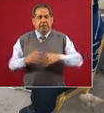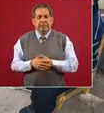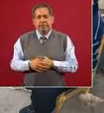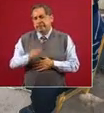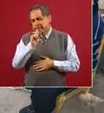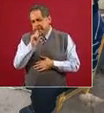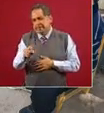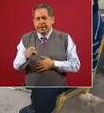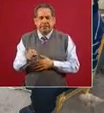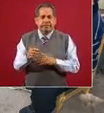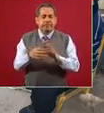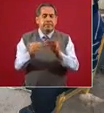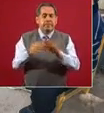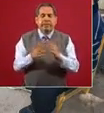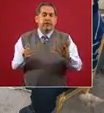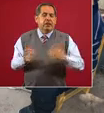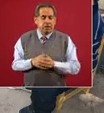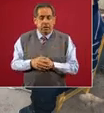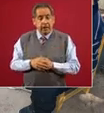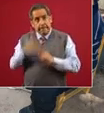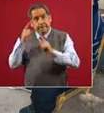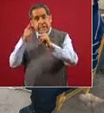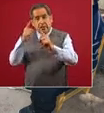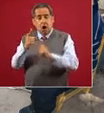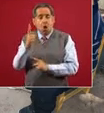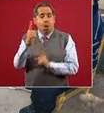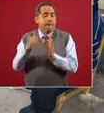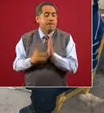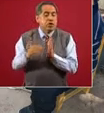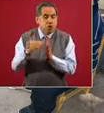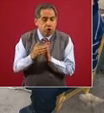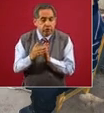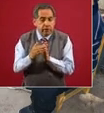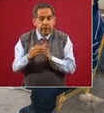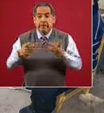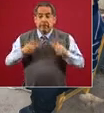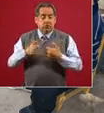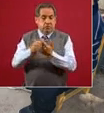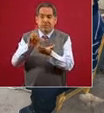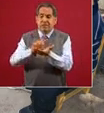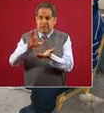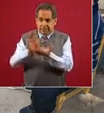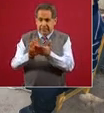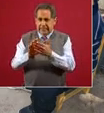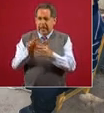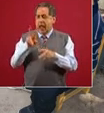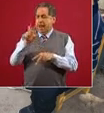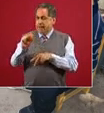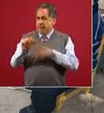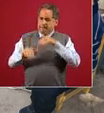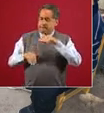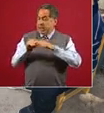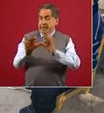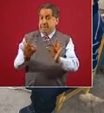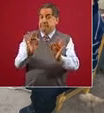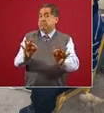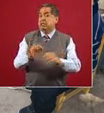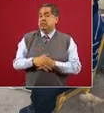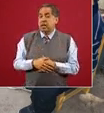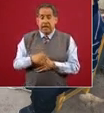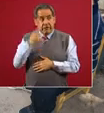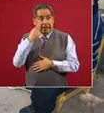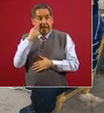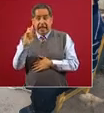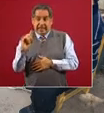informando, vamos a llegar a la meta de 1 millón de personas con discapacidad. De verdad que eso nos alienta mucho, porque en